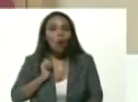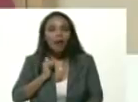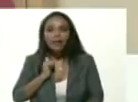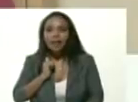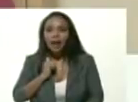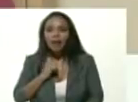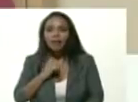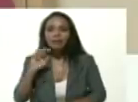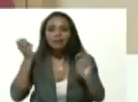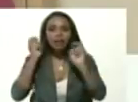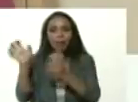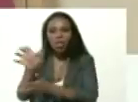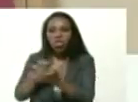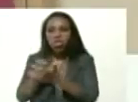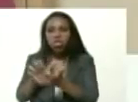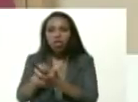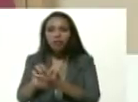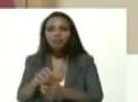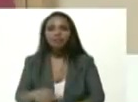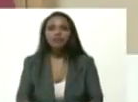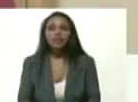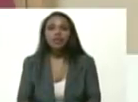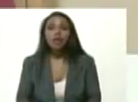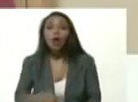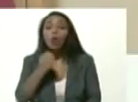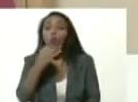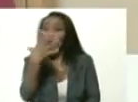derrotarlos. A buen entendedor,